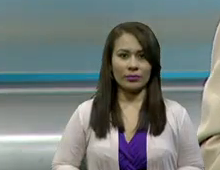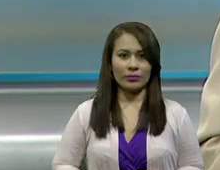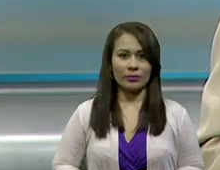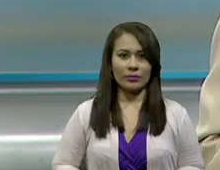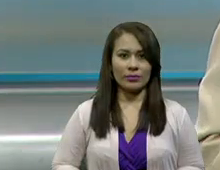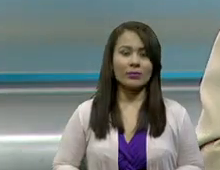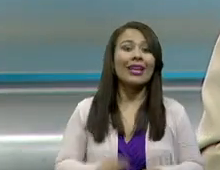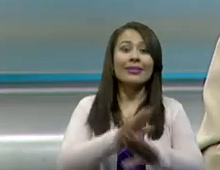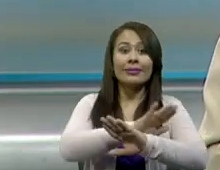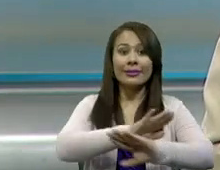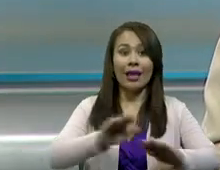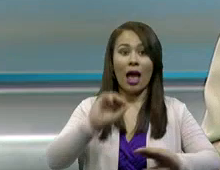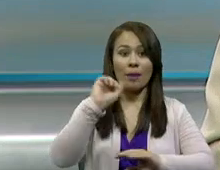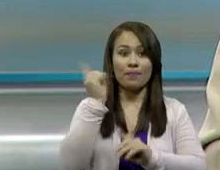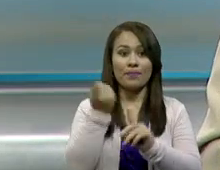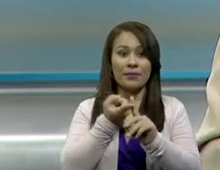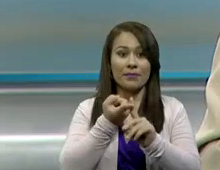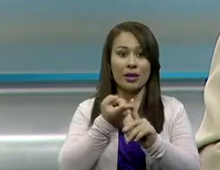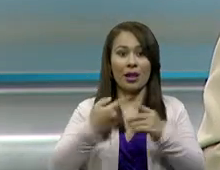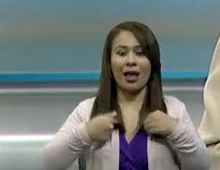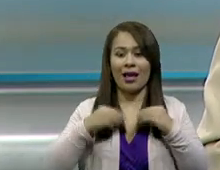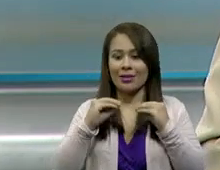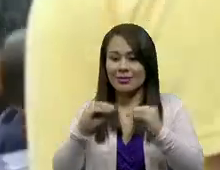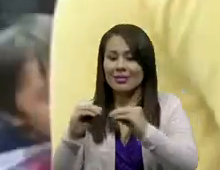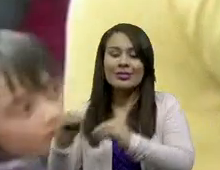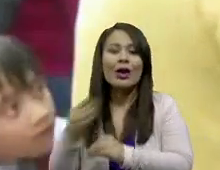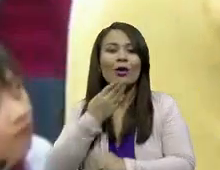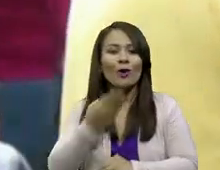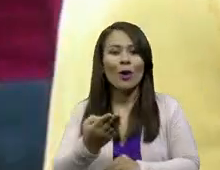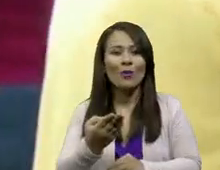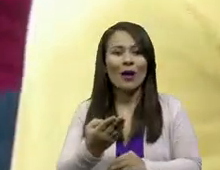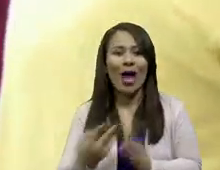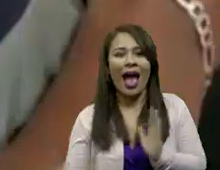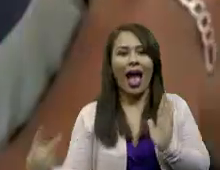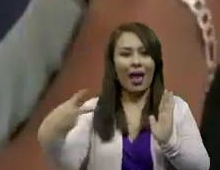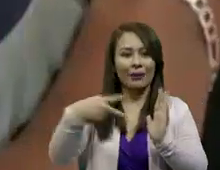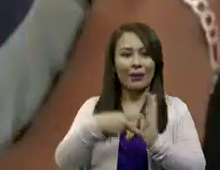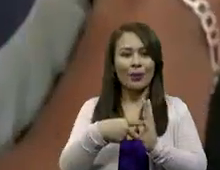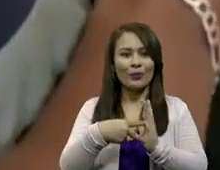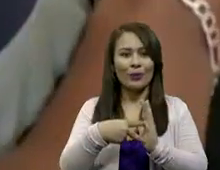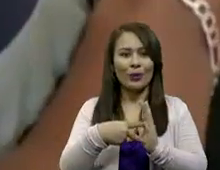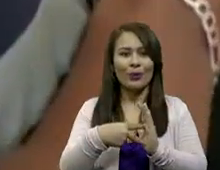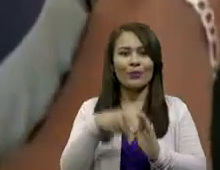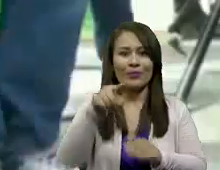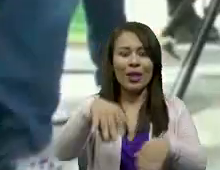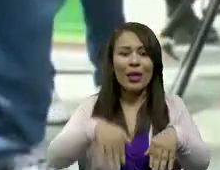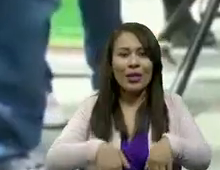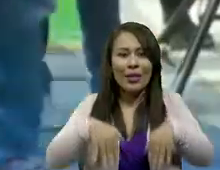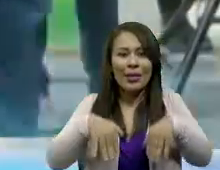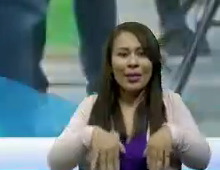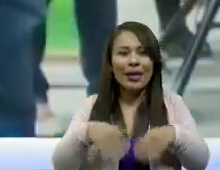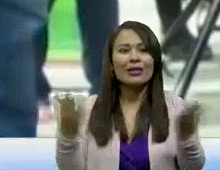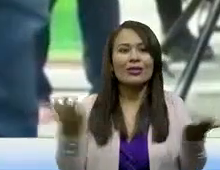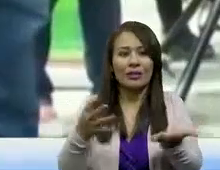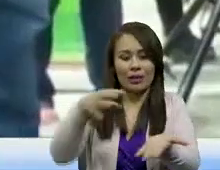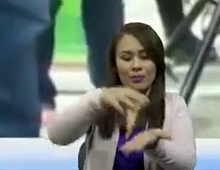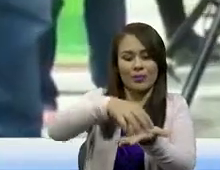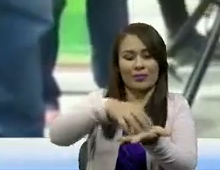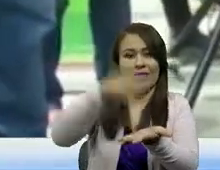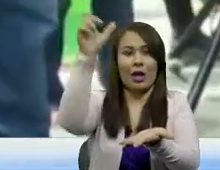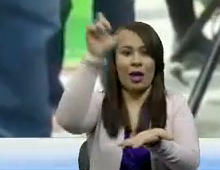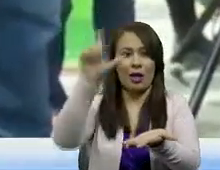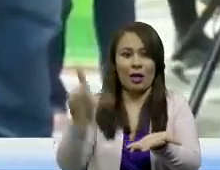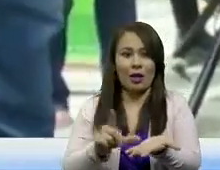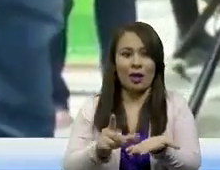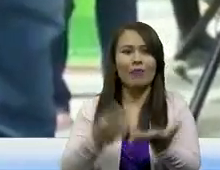Y se llevó a cabo la primera campaña de adopción en la provincia, de adopción de mascotas en la provincia de Loja. Decenas